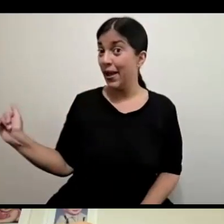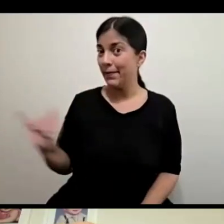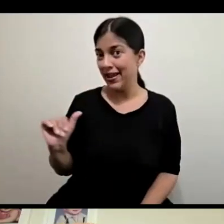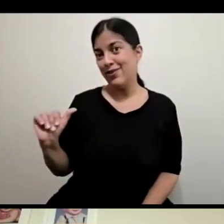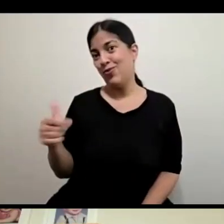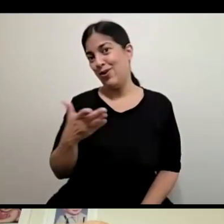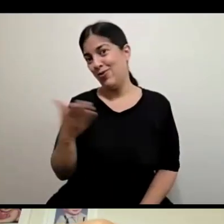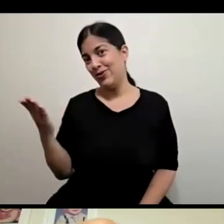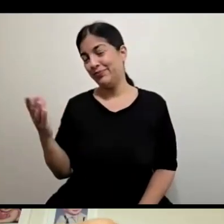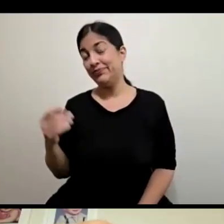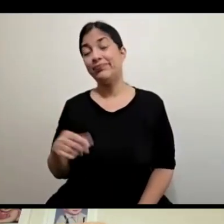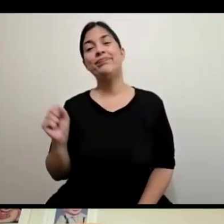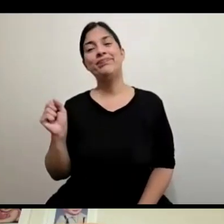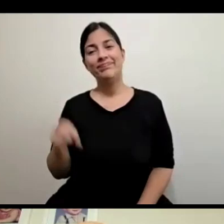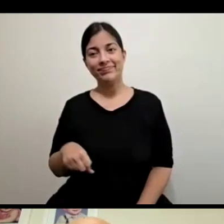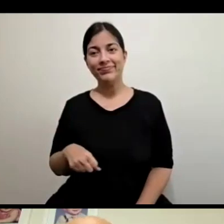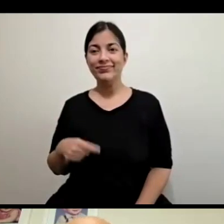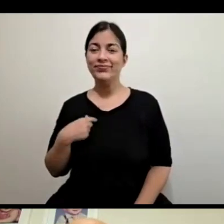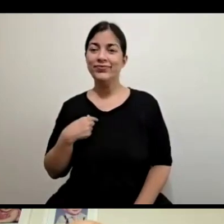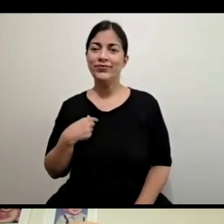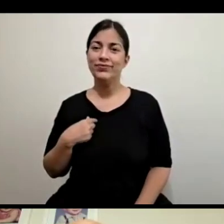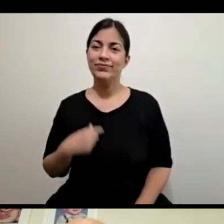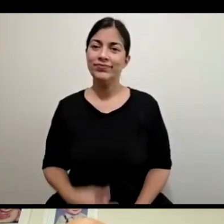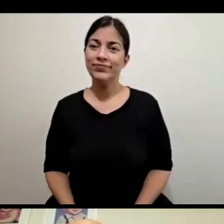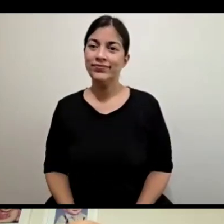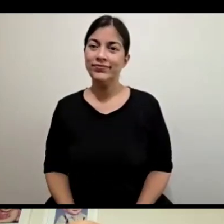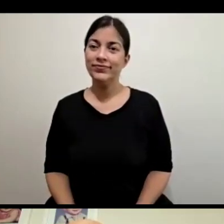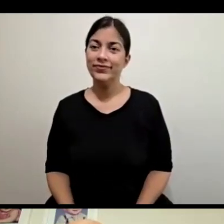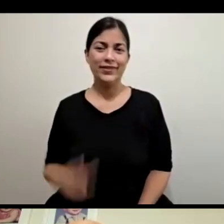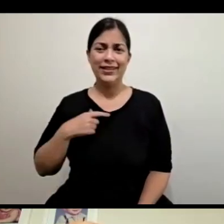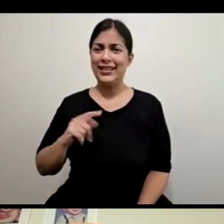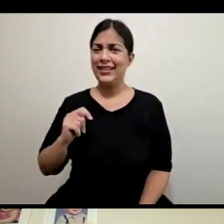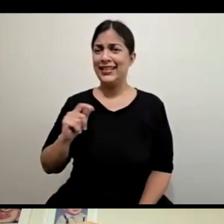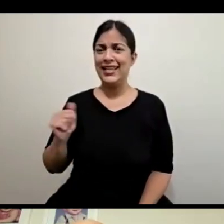tenía, así que yo básicamente me dieron un TA rápido,